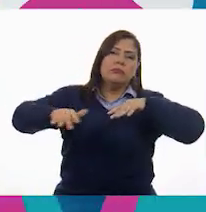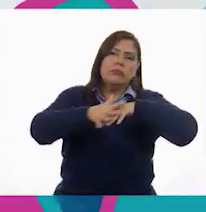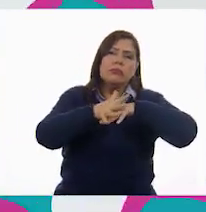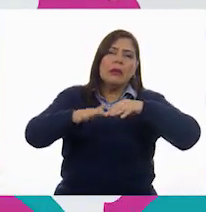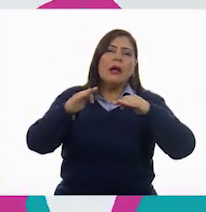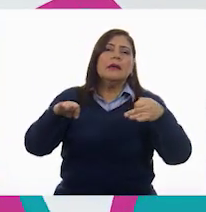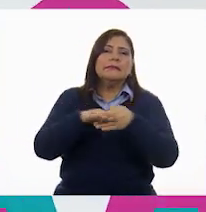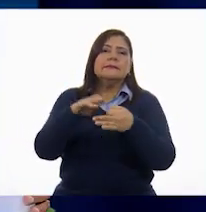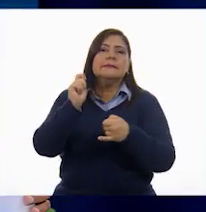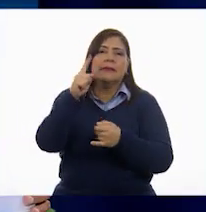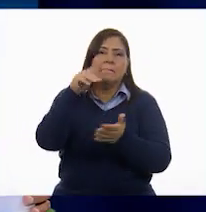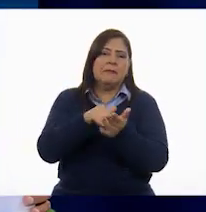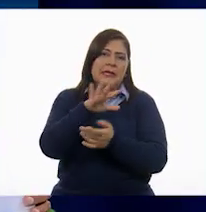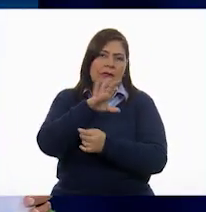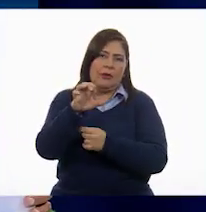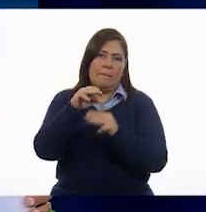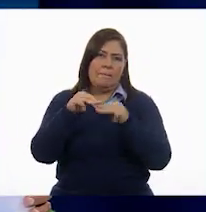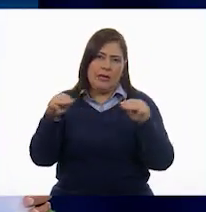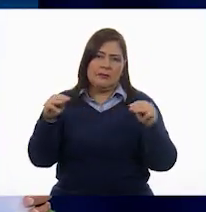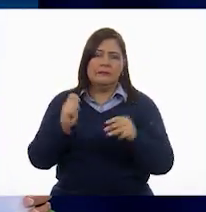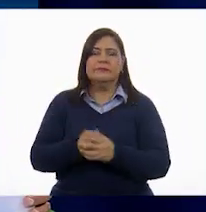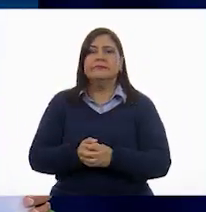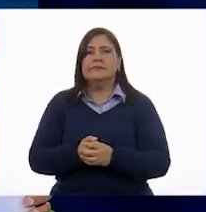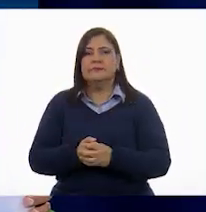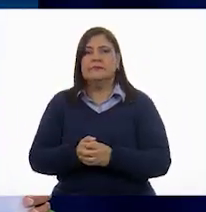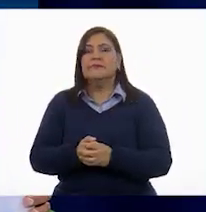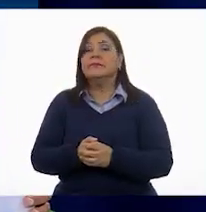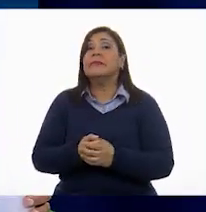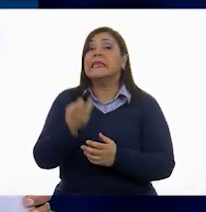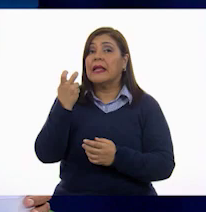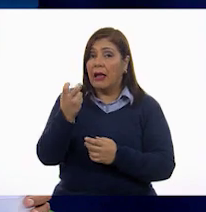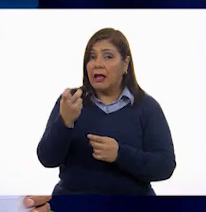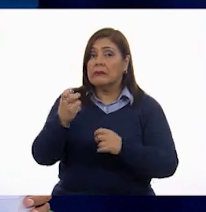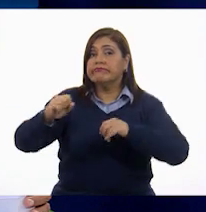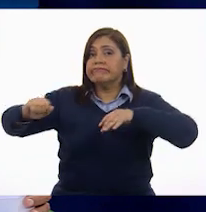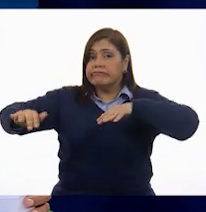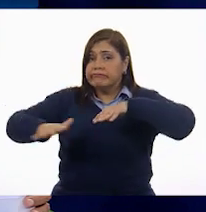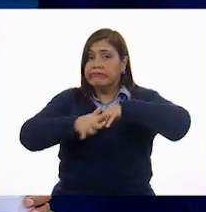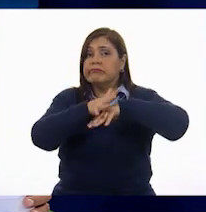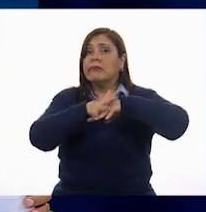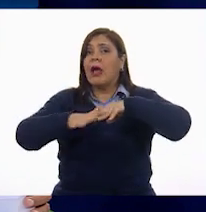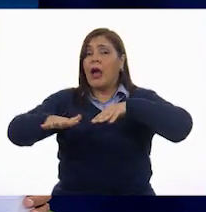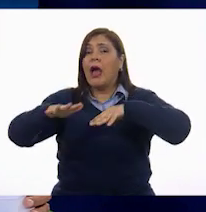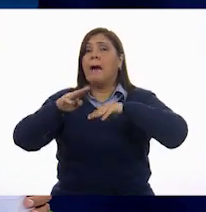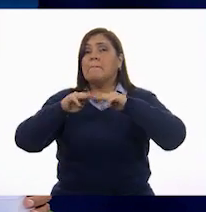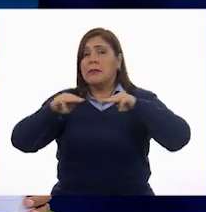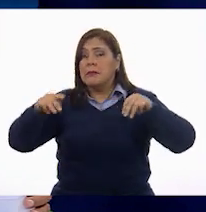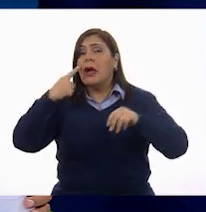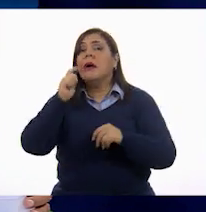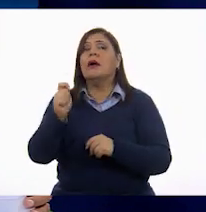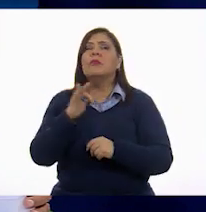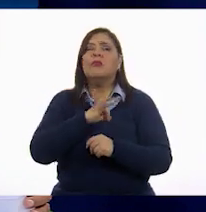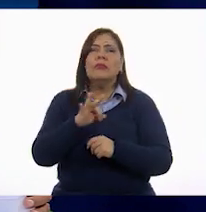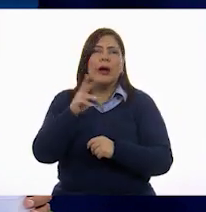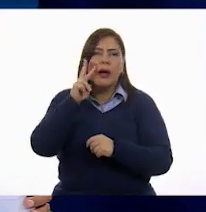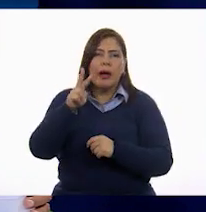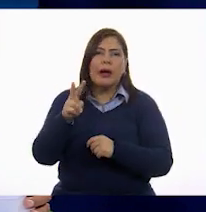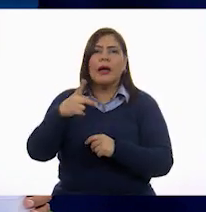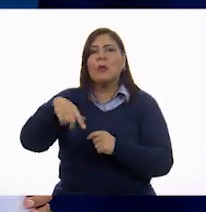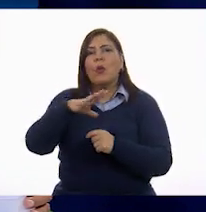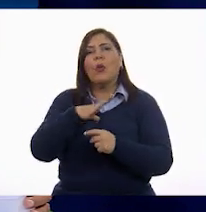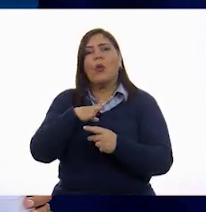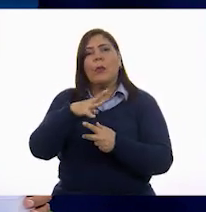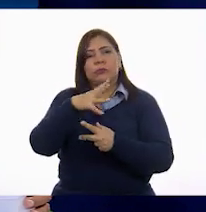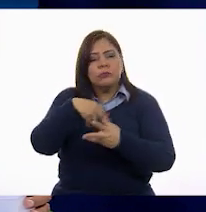metros. Justo ahí, en los mares, es donde se desarrolla la gran parte, llamémosle, de vida